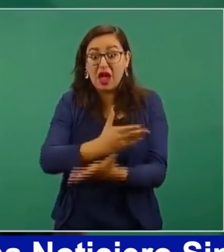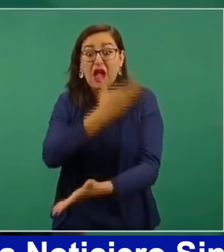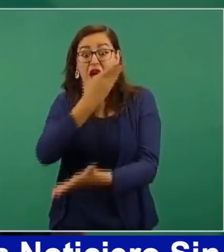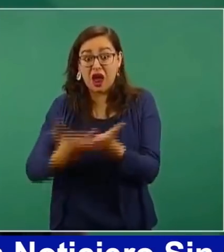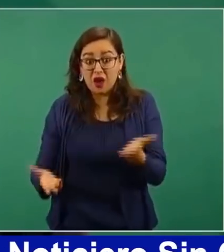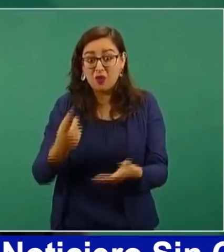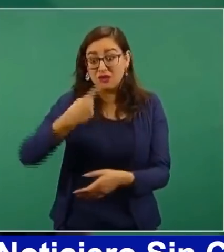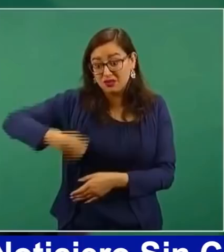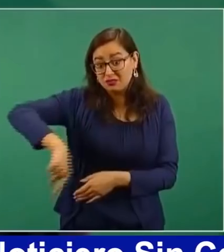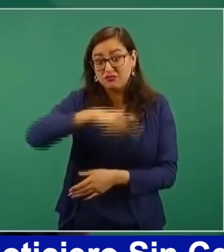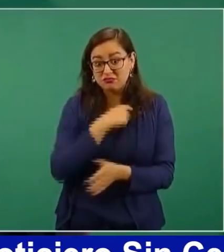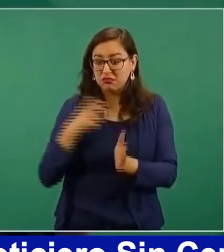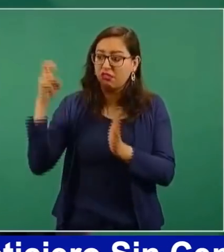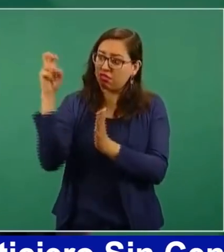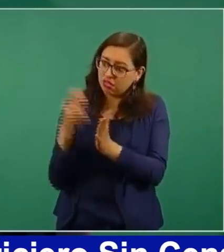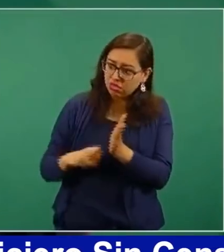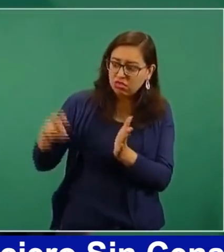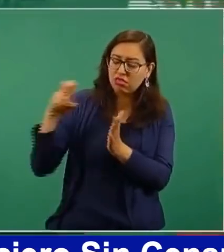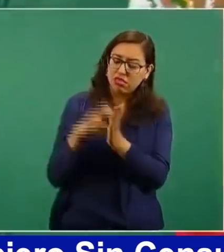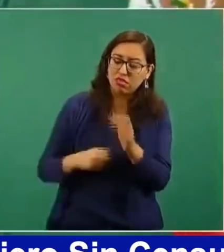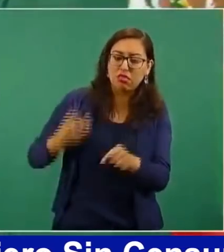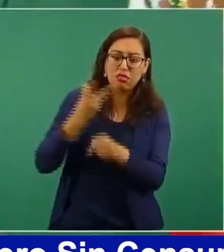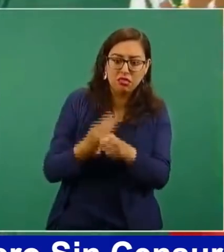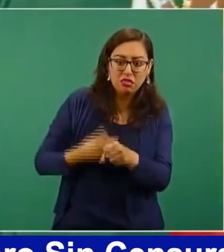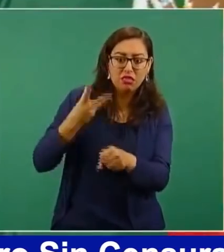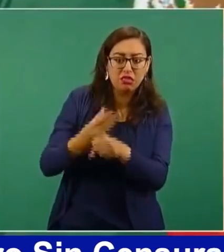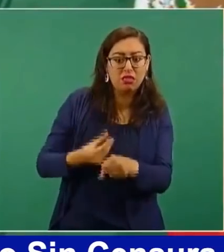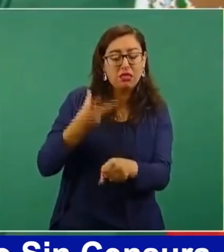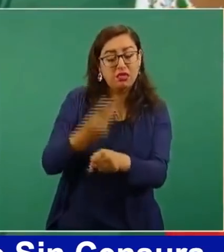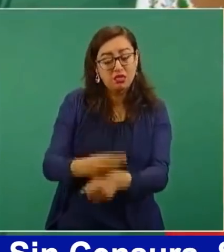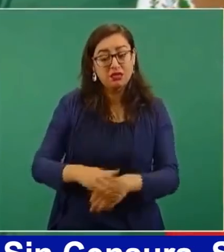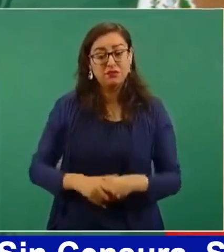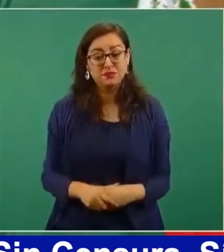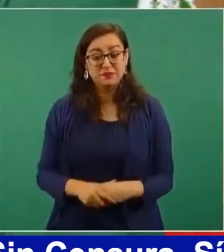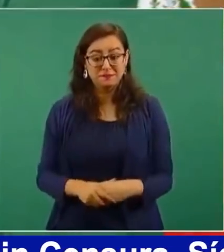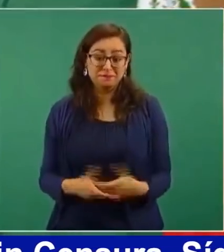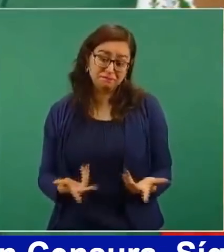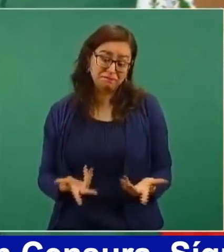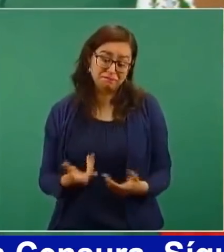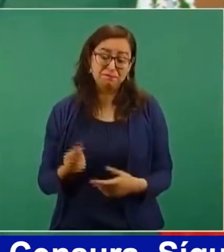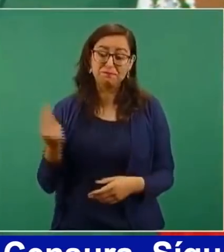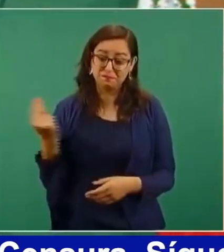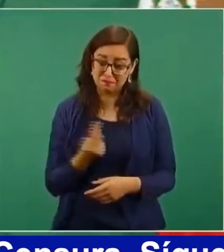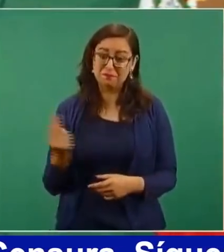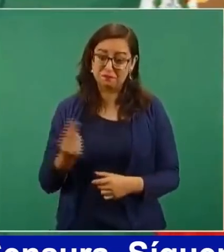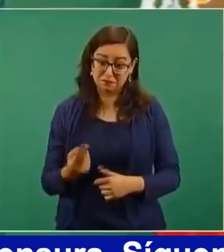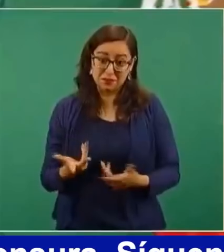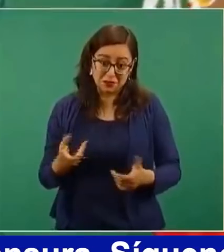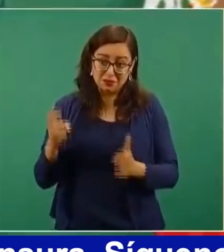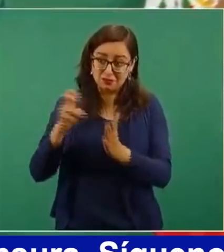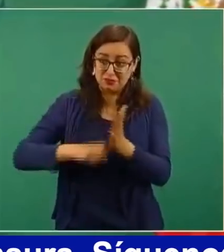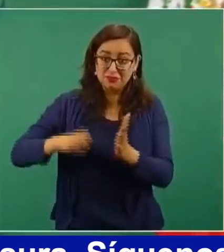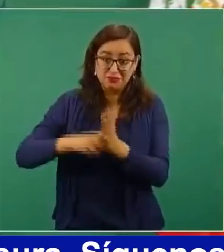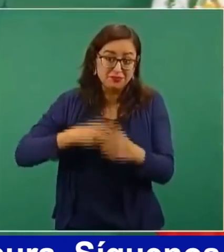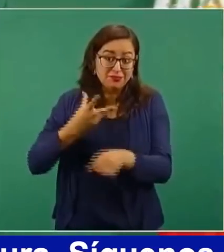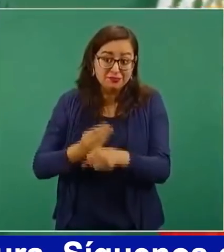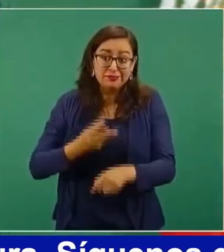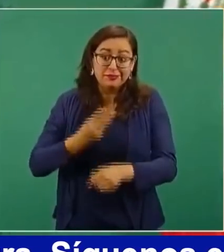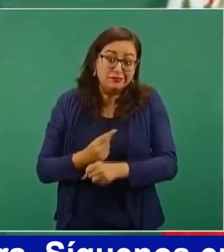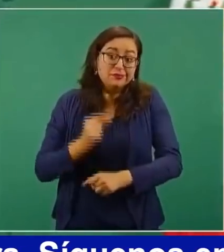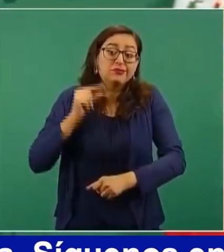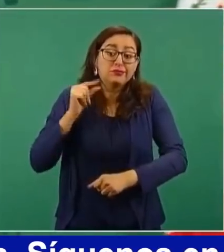revertir muchas de estas decisiones. Y lo tenemos que ir haciendo poco a poco,